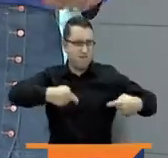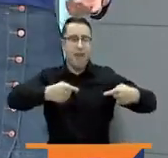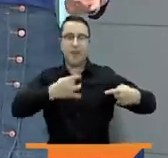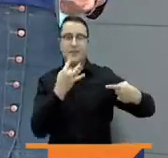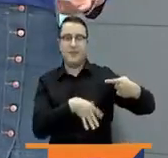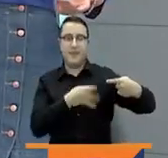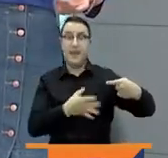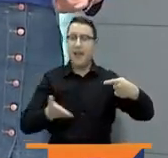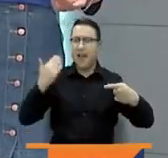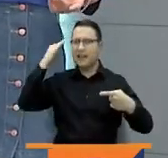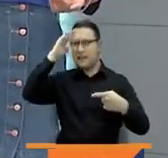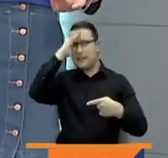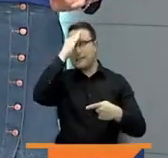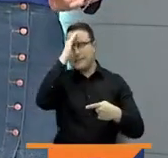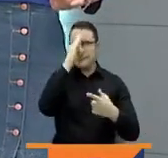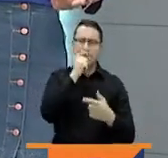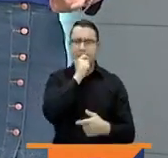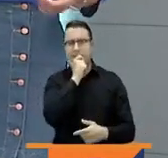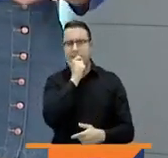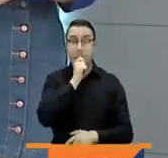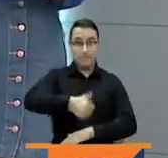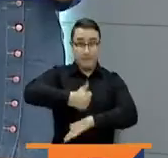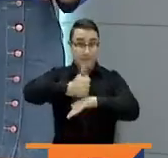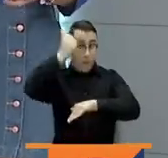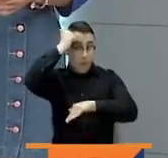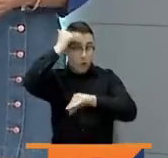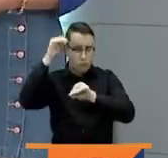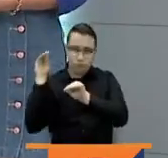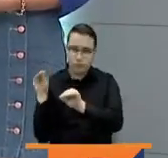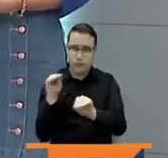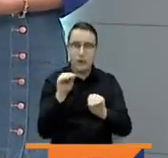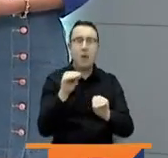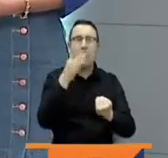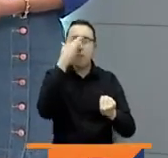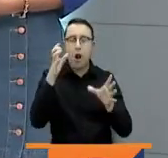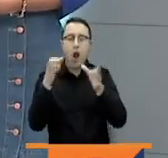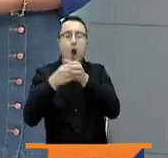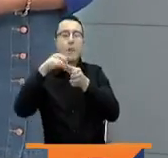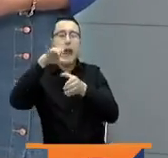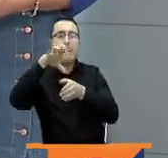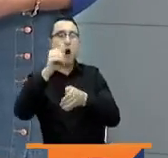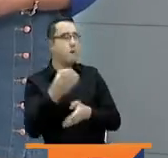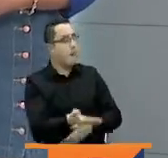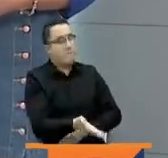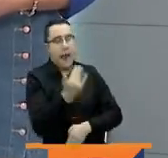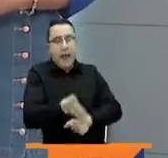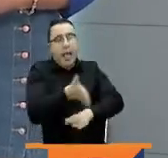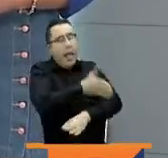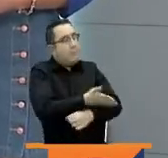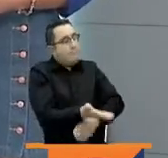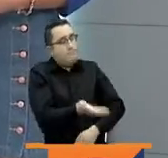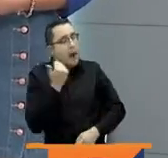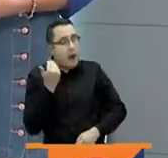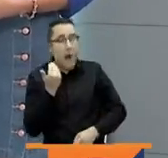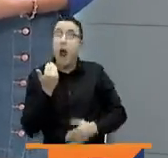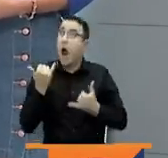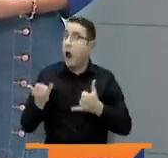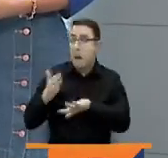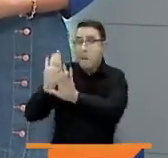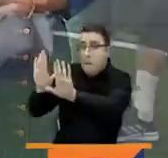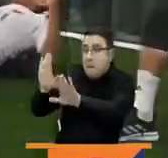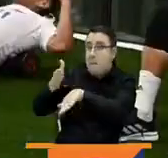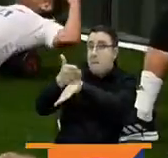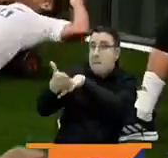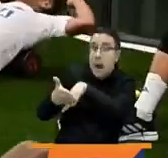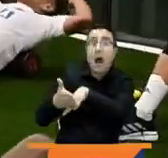dudas que se planteaba el técnico Reinaldo Rueda por un pedido del Napoli de retorno anticipado, el equipo nacional entrenó en